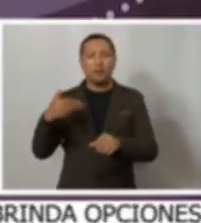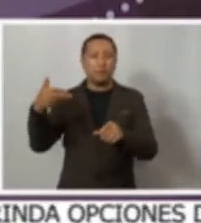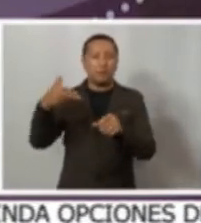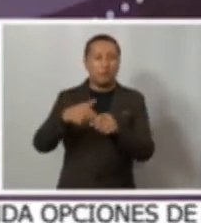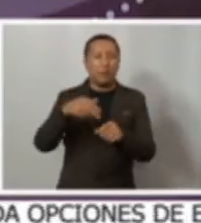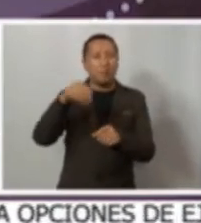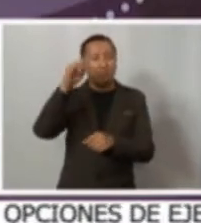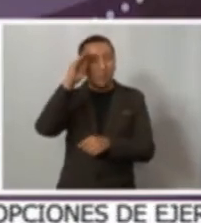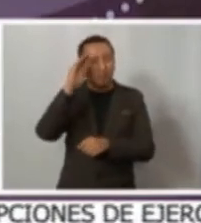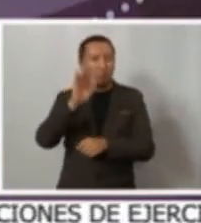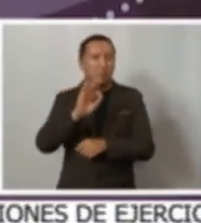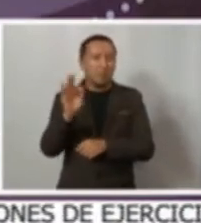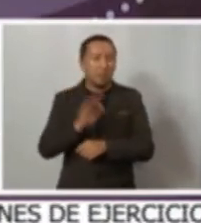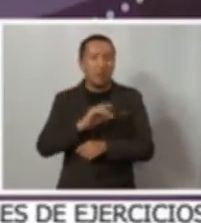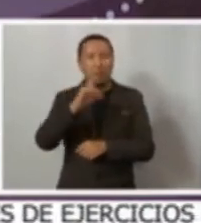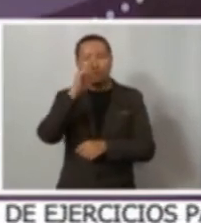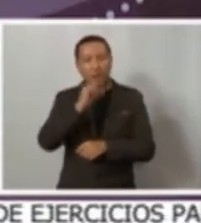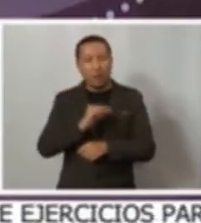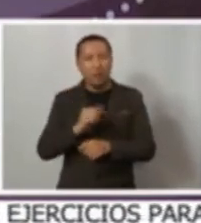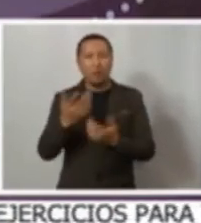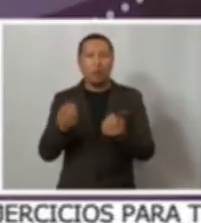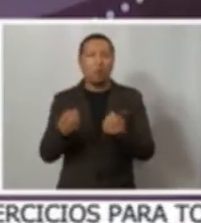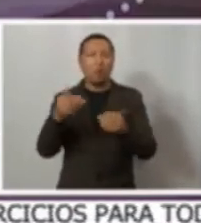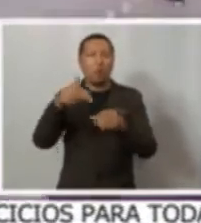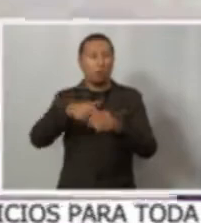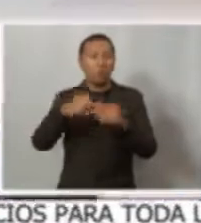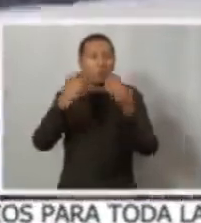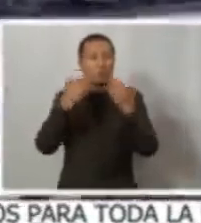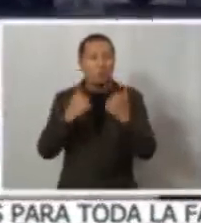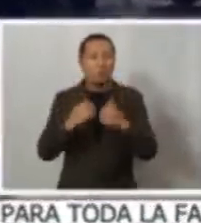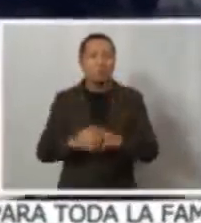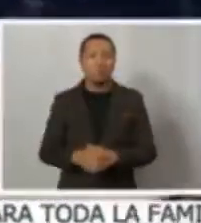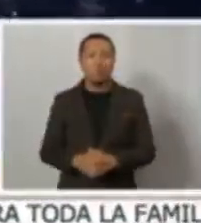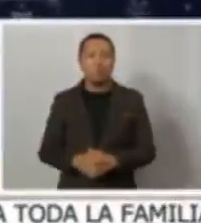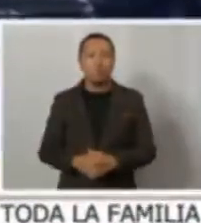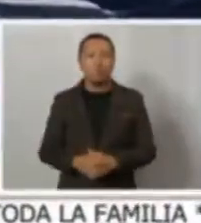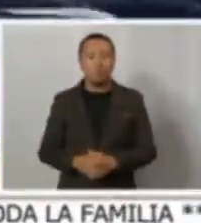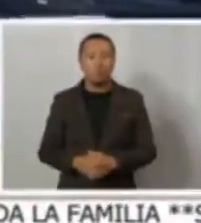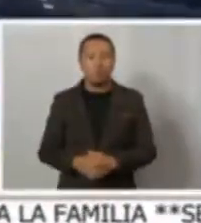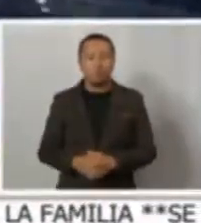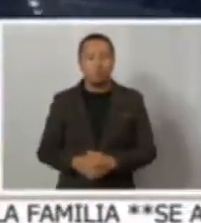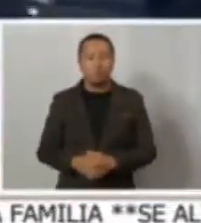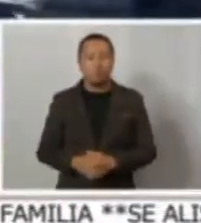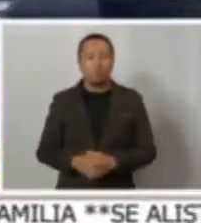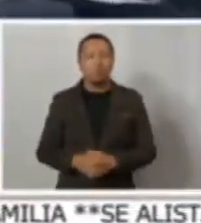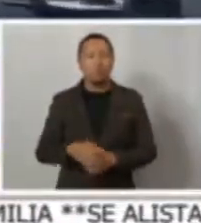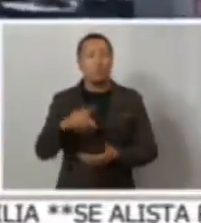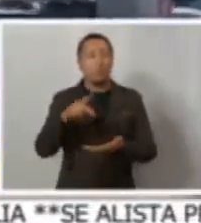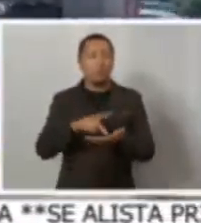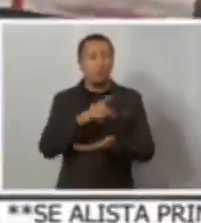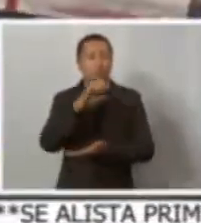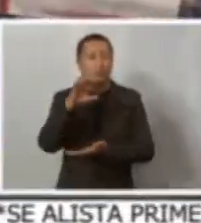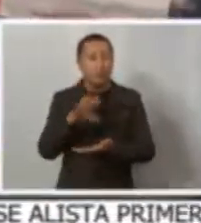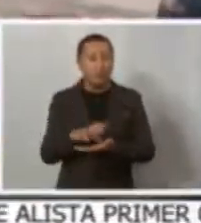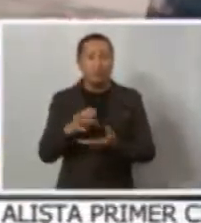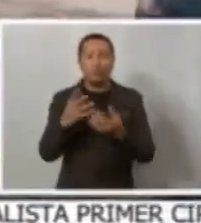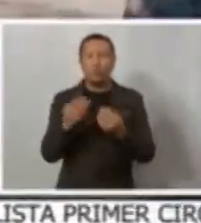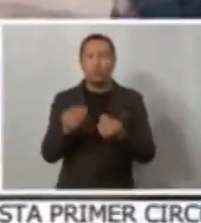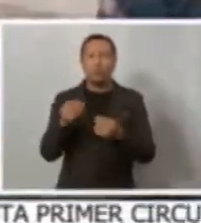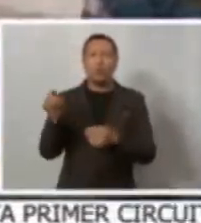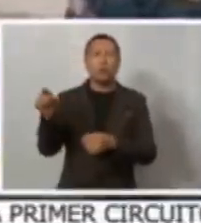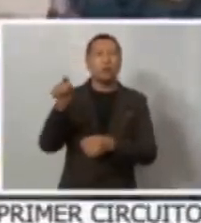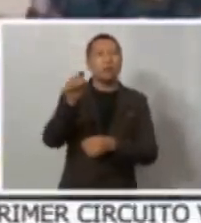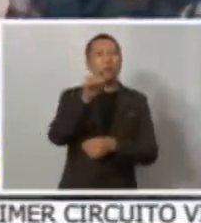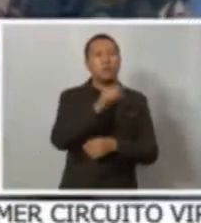desabasto de combustible o fallas en el servicio. En Playa del Carmen, las gasolineras fueron abarrotadas por el inminente impacto